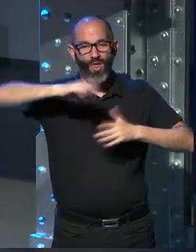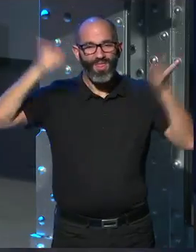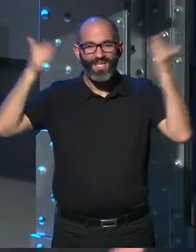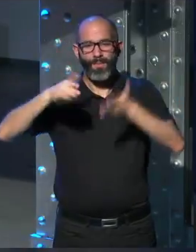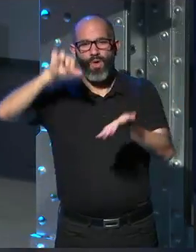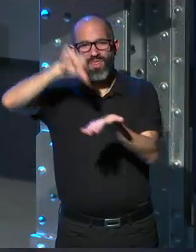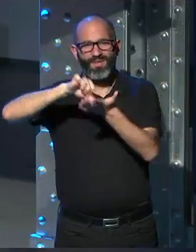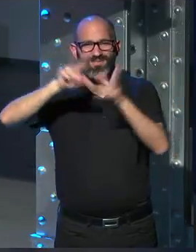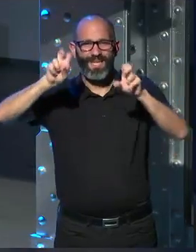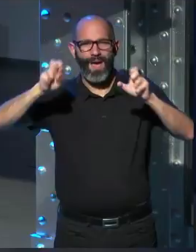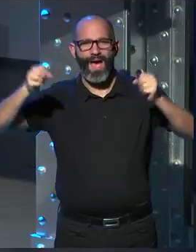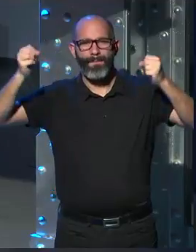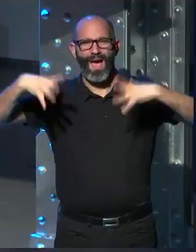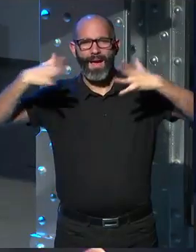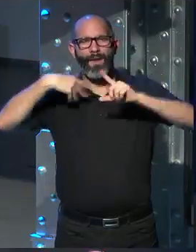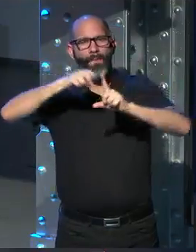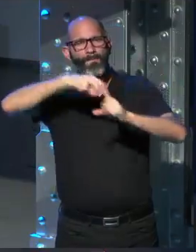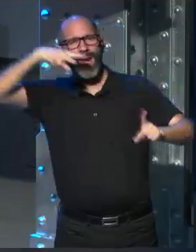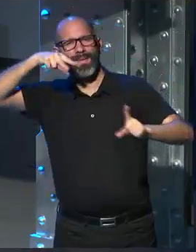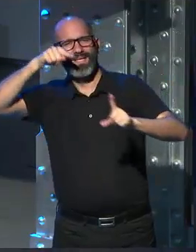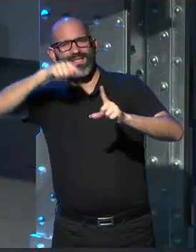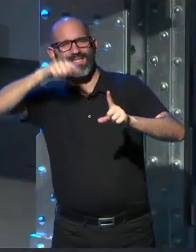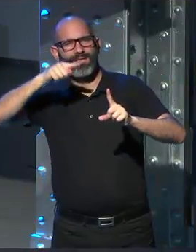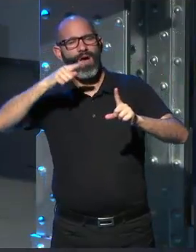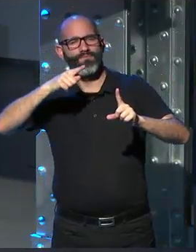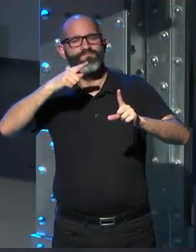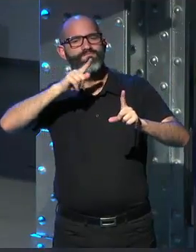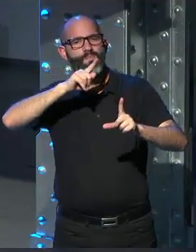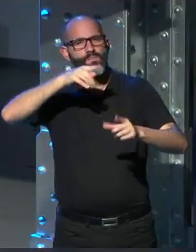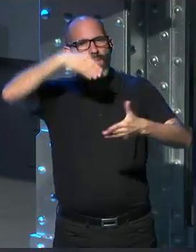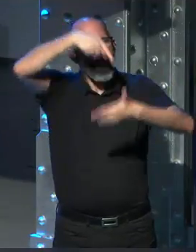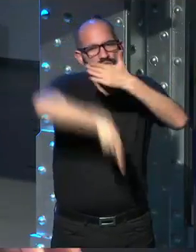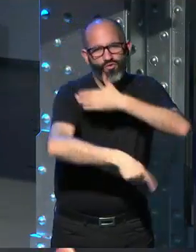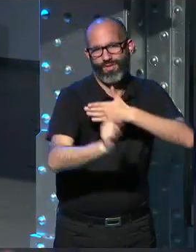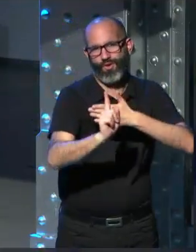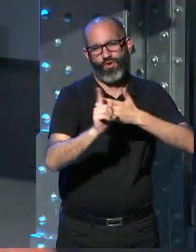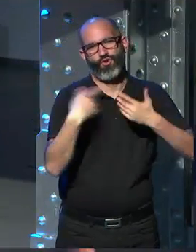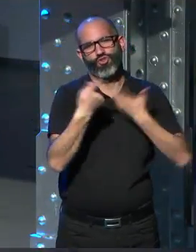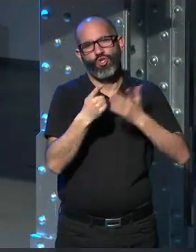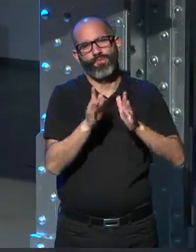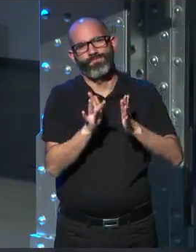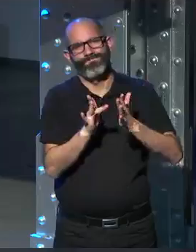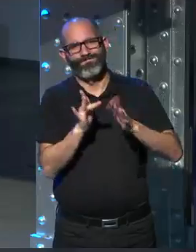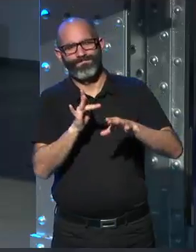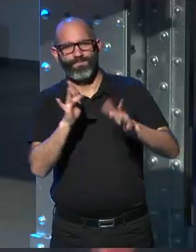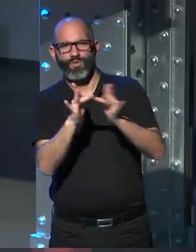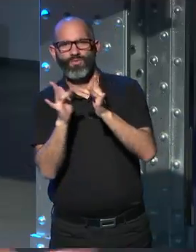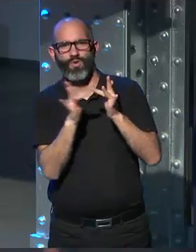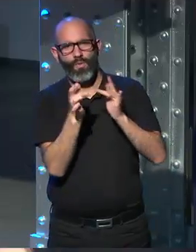decían incluso los magos, desde una perspectiva muy lateral, vamos a decir, porque un mago cuando comienza,